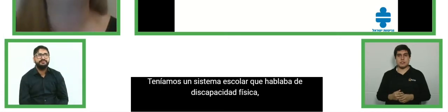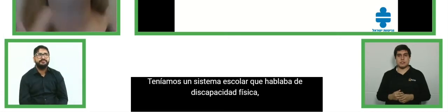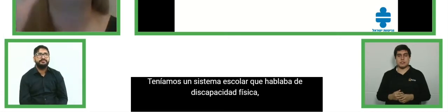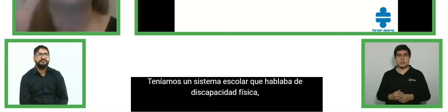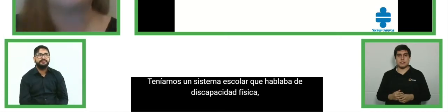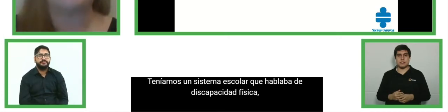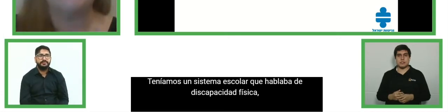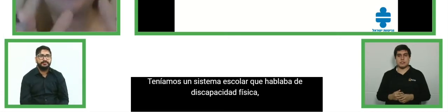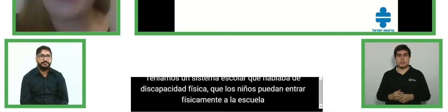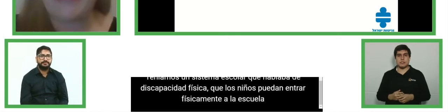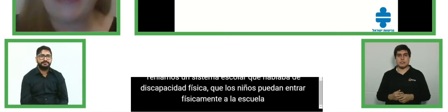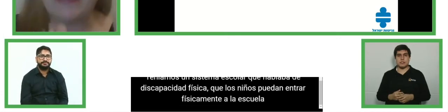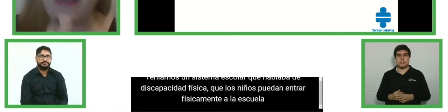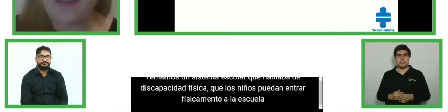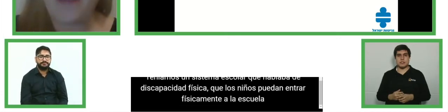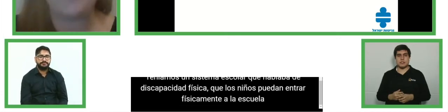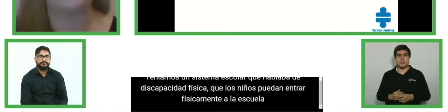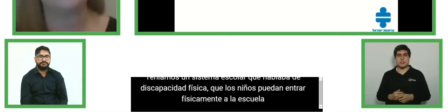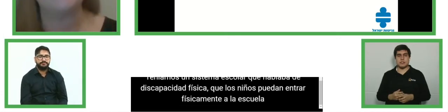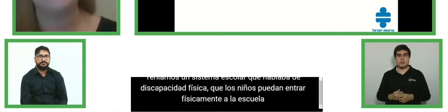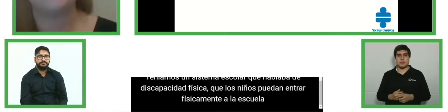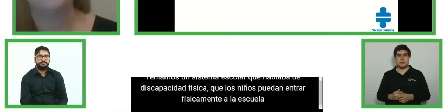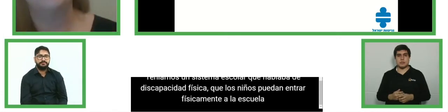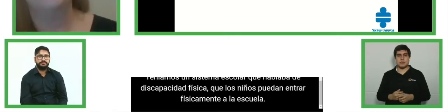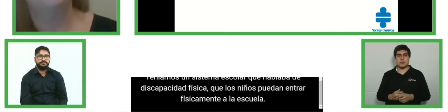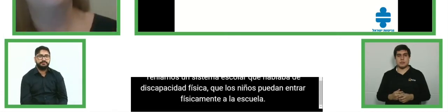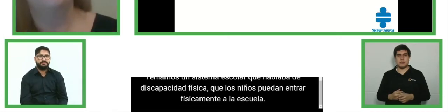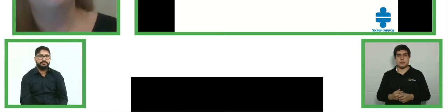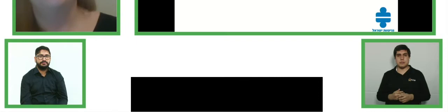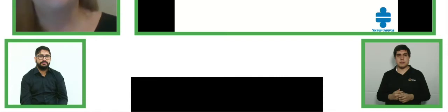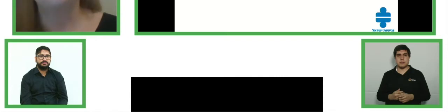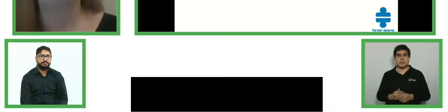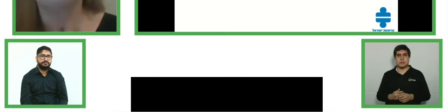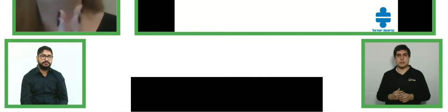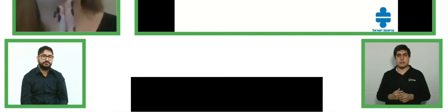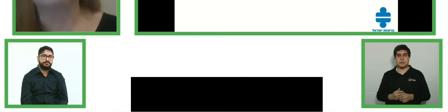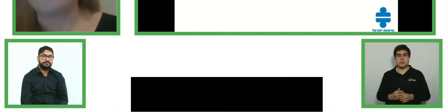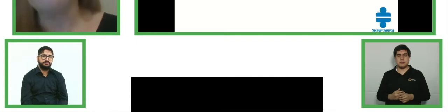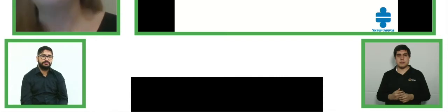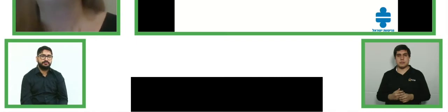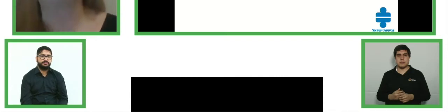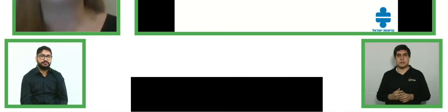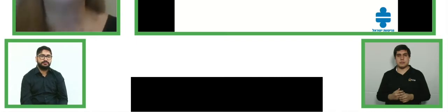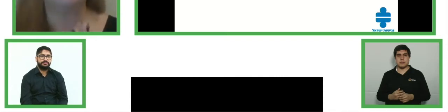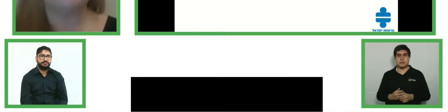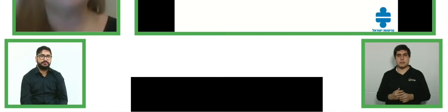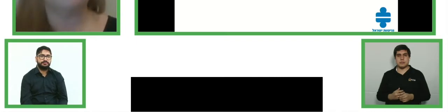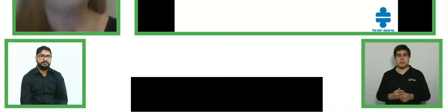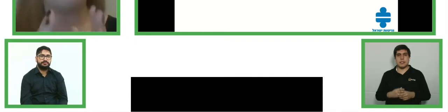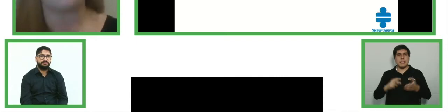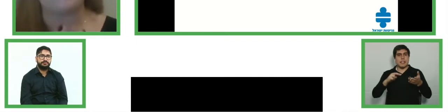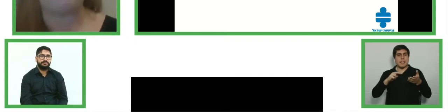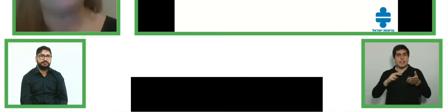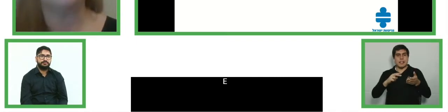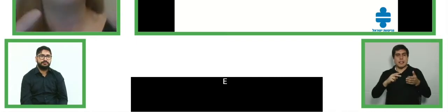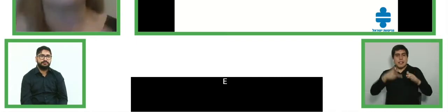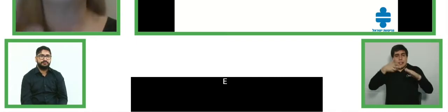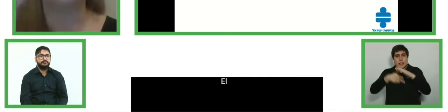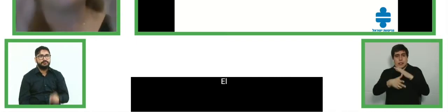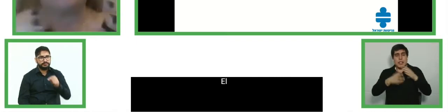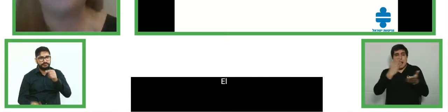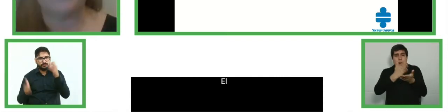La accesibilidad es buena porque eres capaz de entrar. Otro clic, por favor. Pero el problema es que